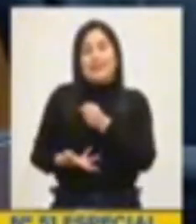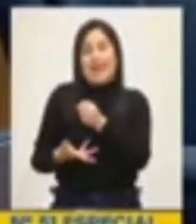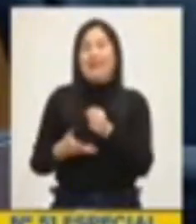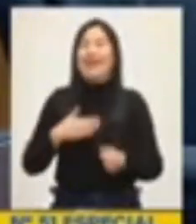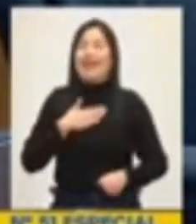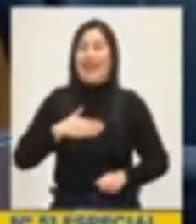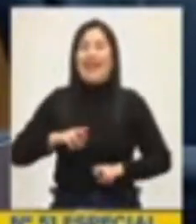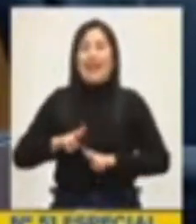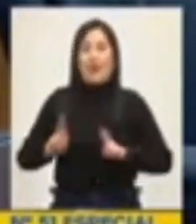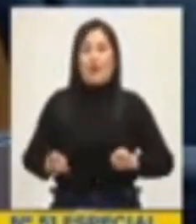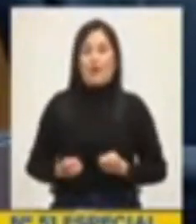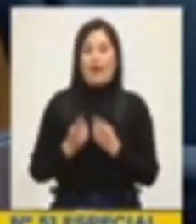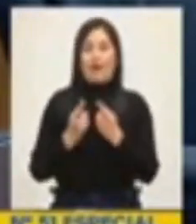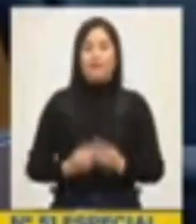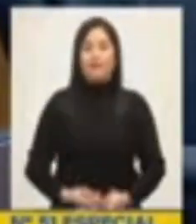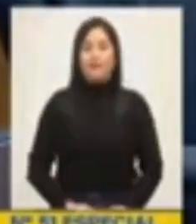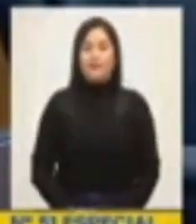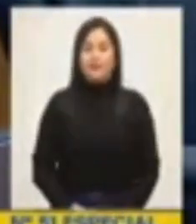recuperar.